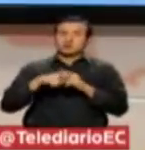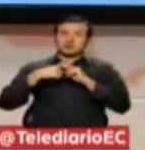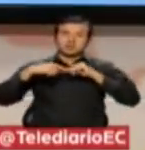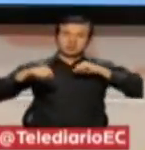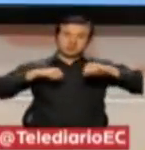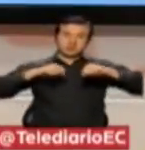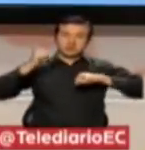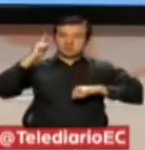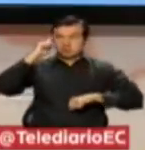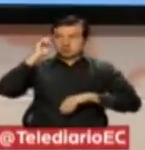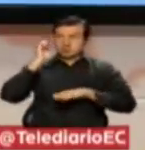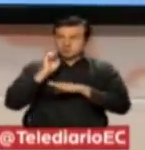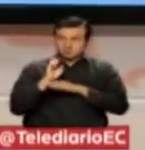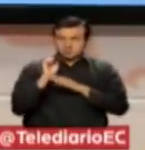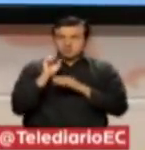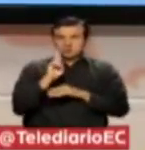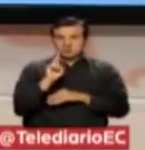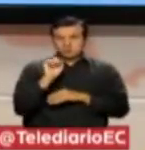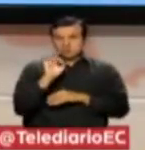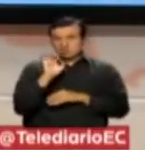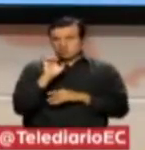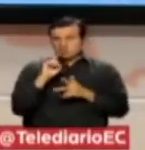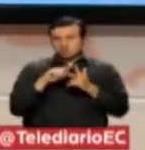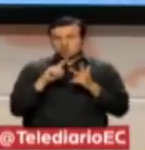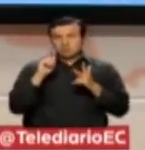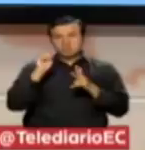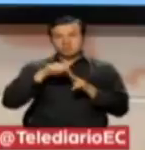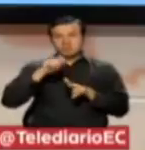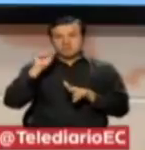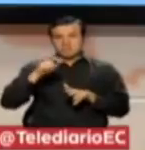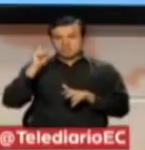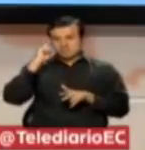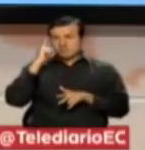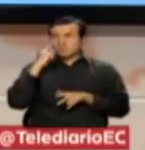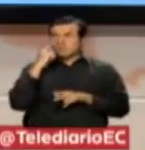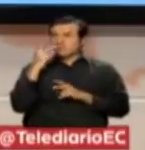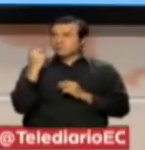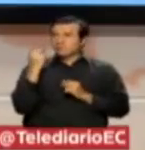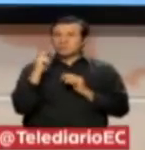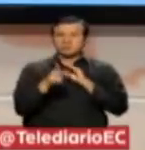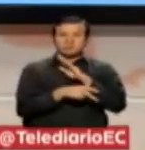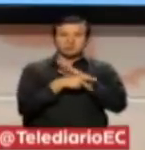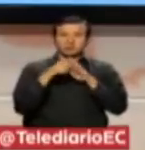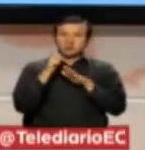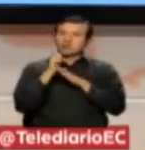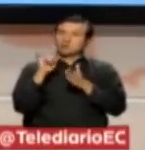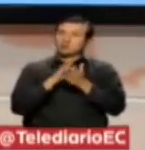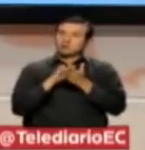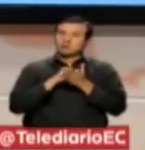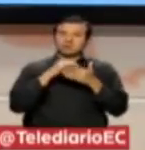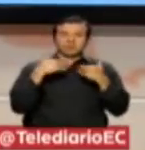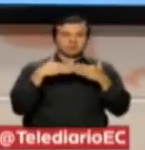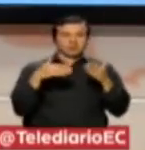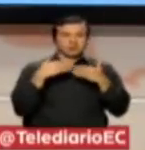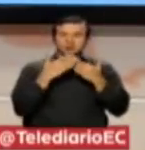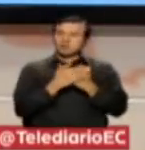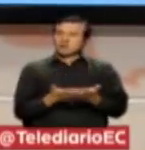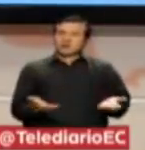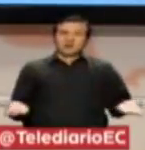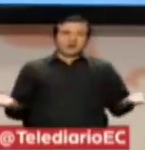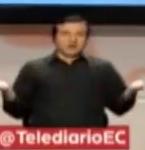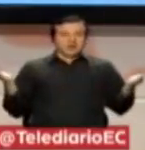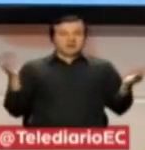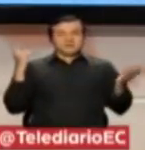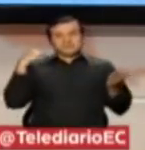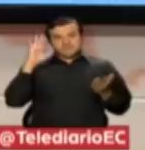gobierno nacional, de la mano de la UAFE y la Procuraduría, con dineros encontrados de Petroecuador en Nueva York y en Panamá. Pero yo creo